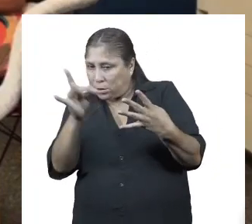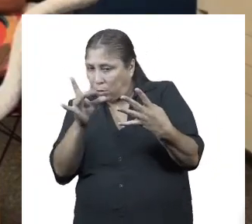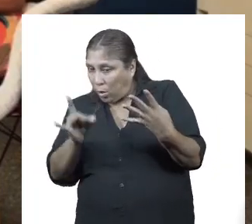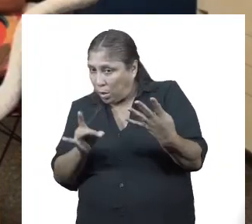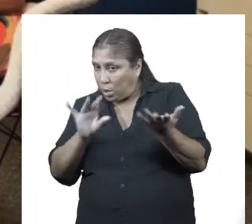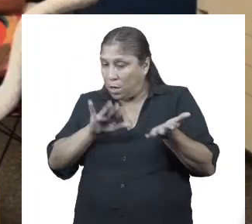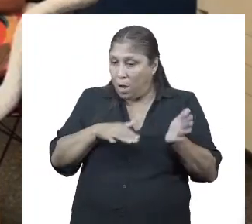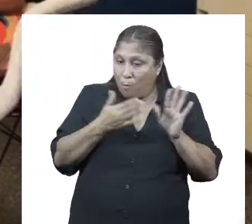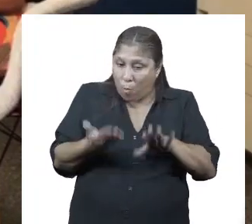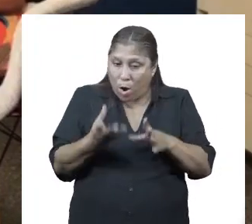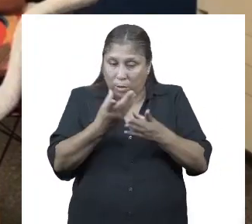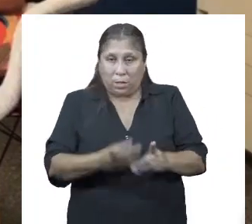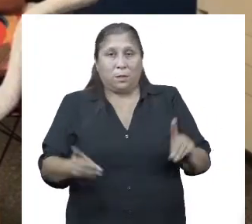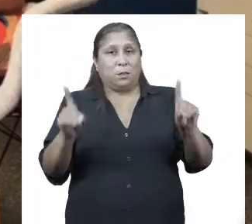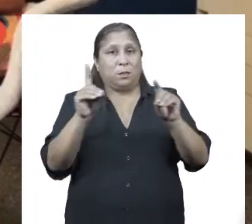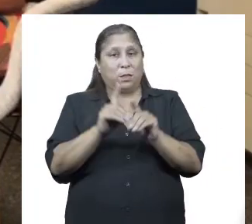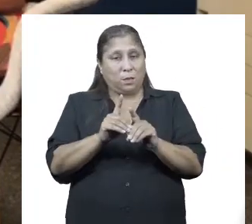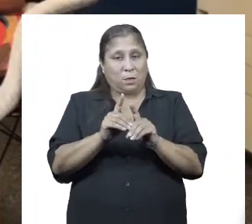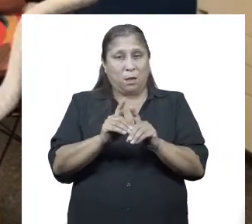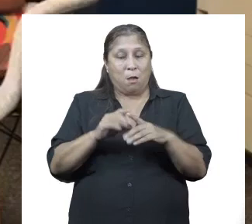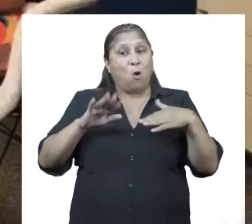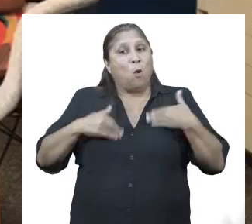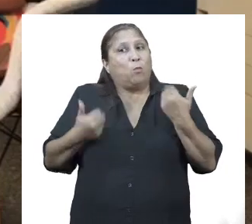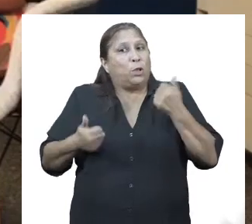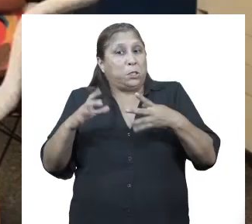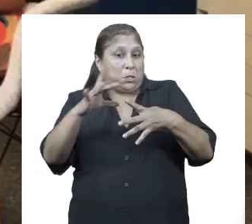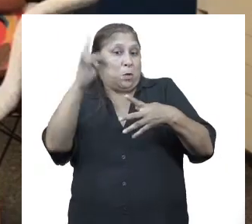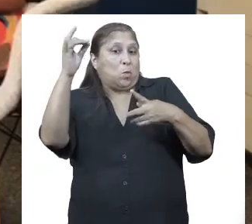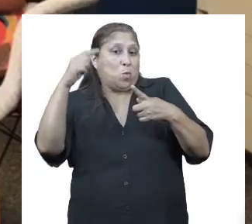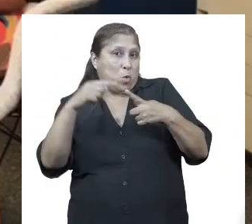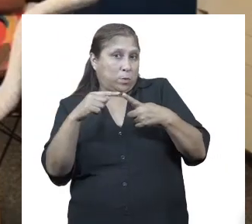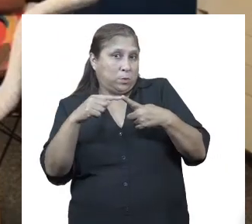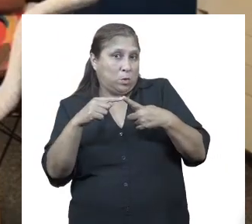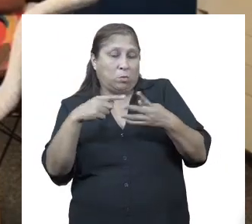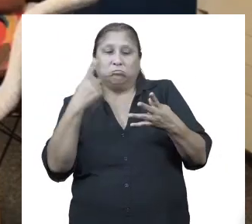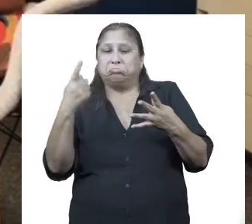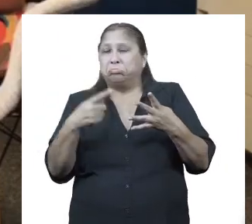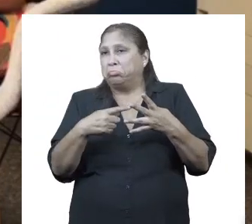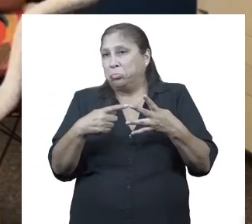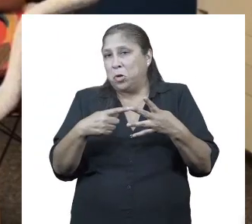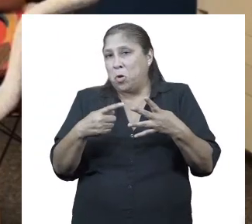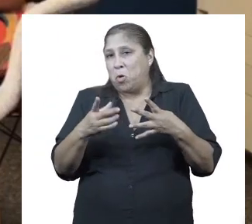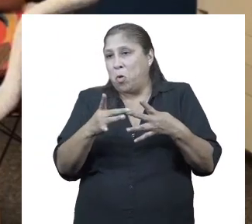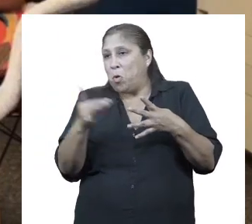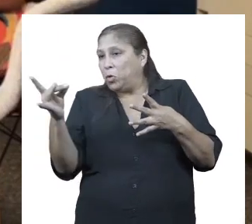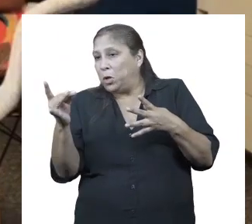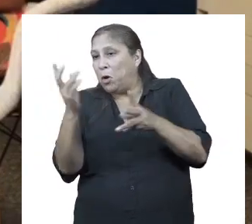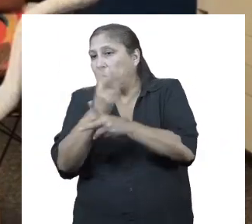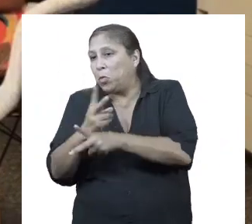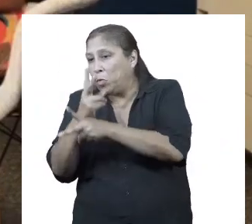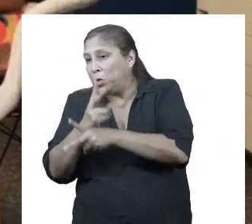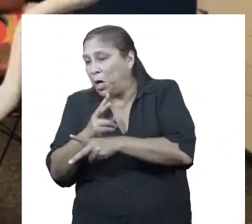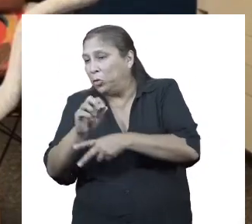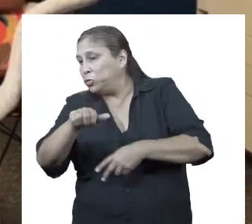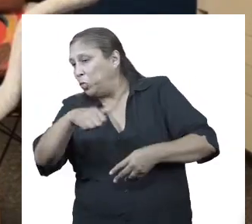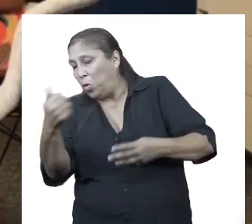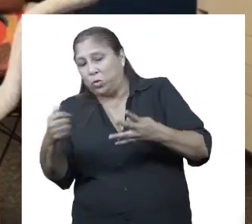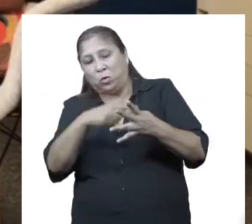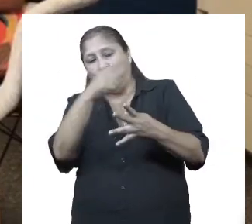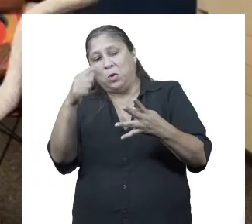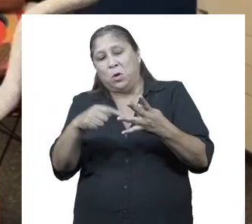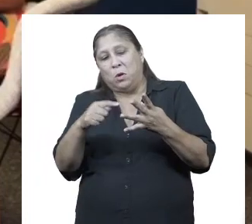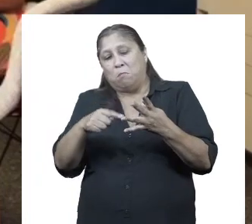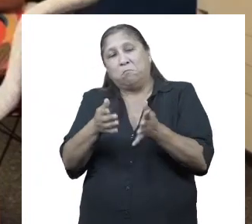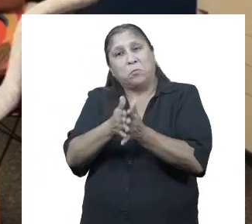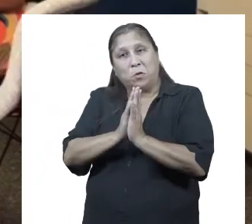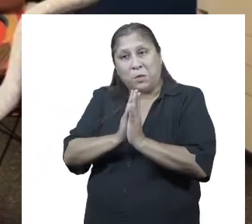La muerte en condiciones dignas puede ser una opción, puede ser los cuidados paliativos una opción para la persona